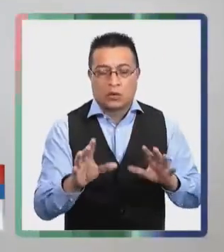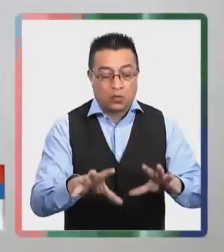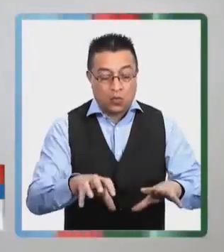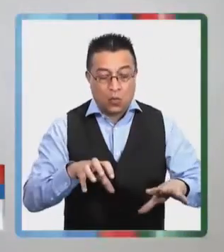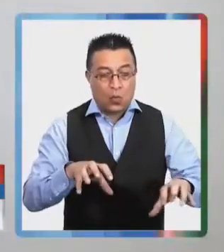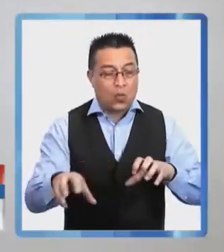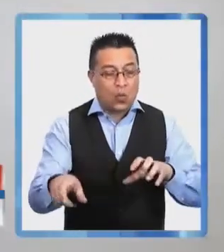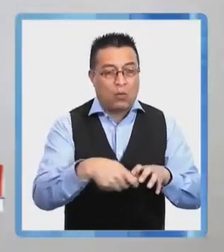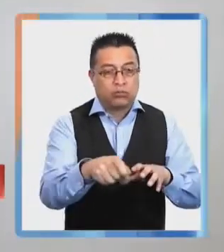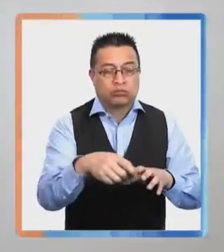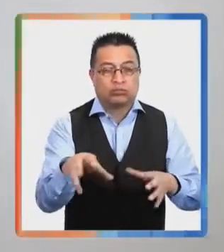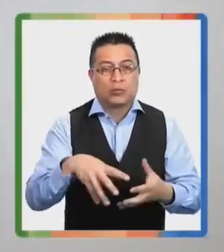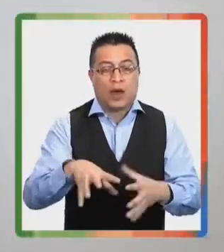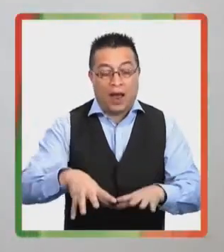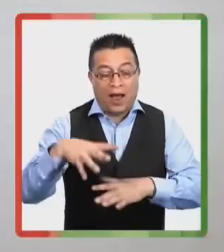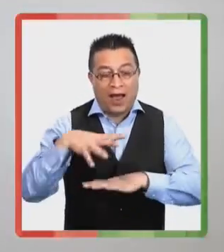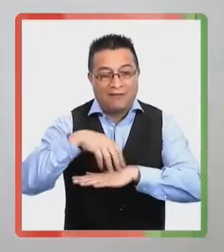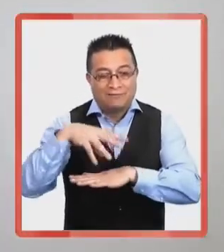buen aseo,